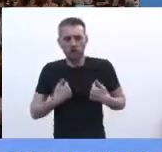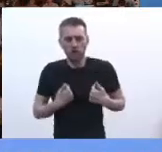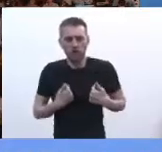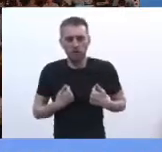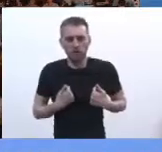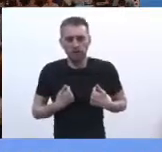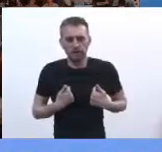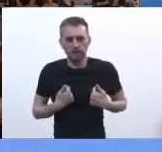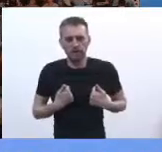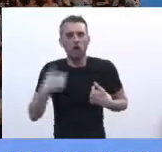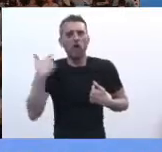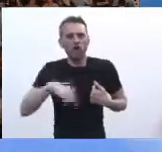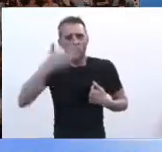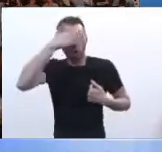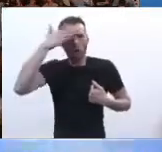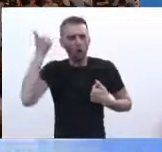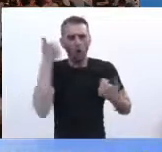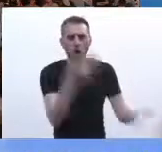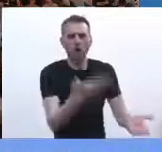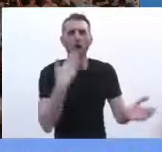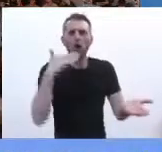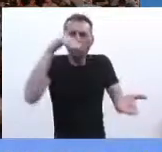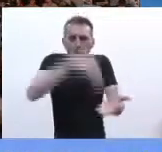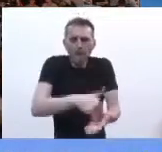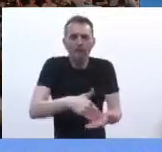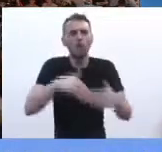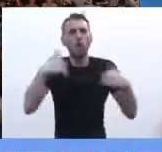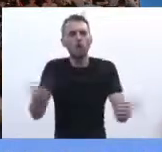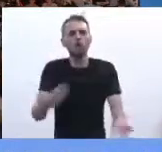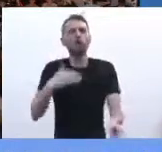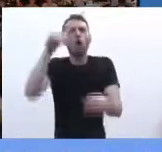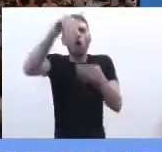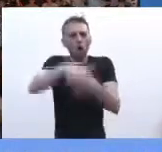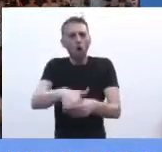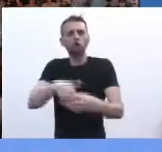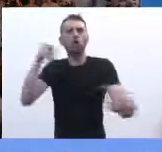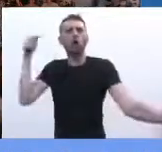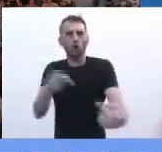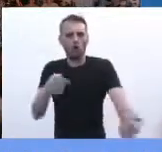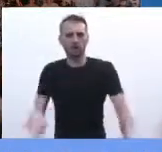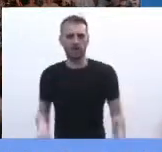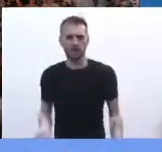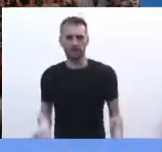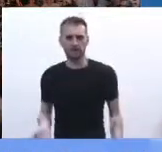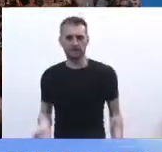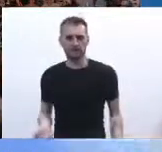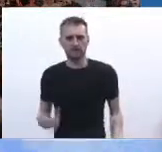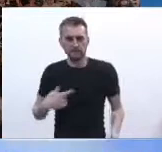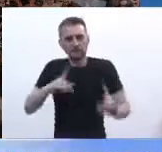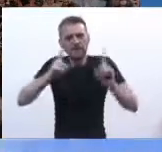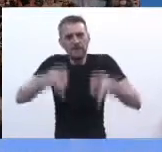tengo que ahorrar mi juramento por eso voy a votar en contra pero también